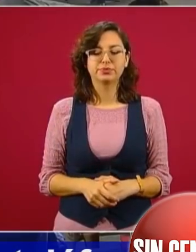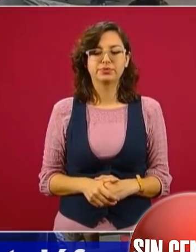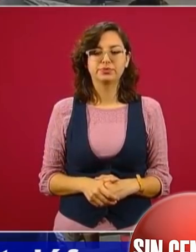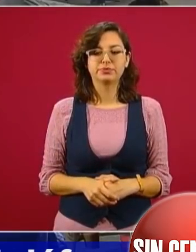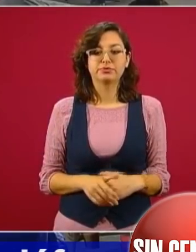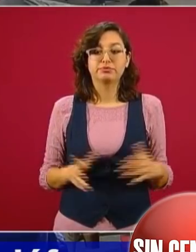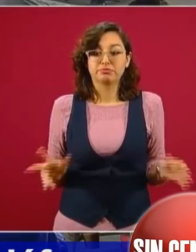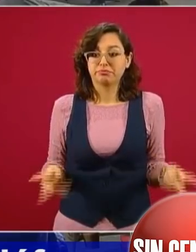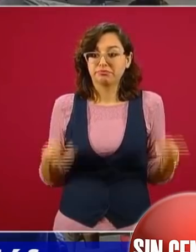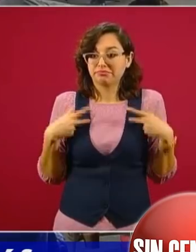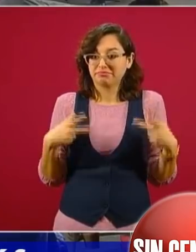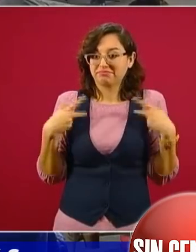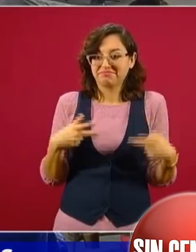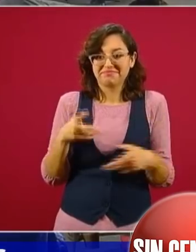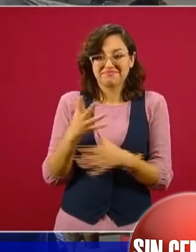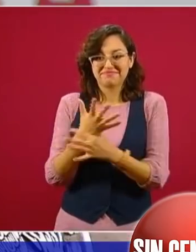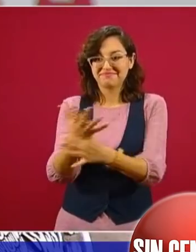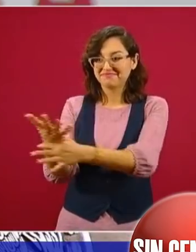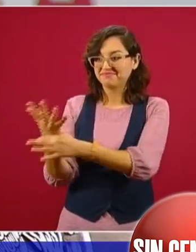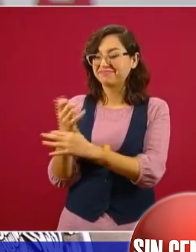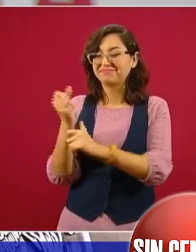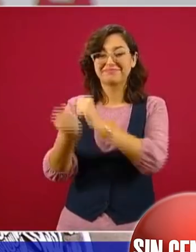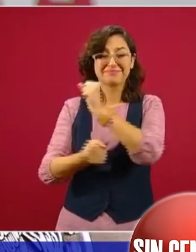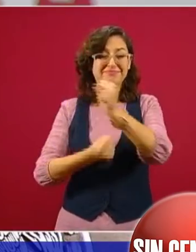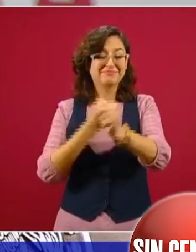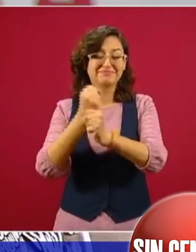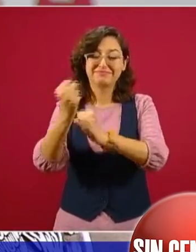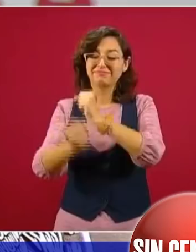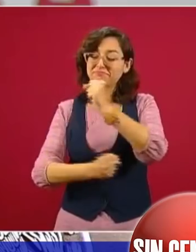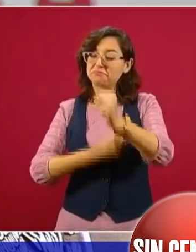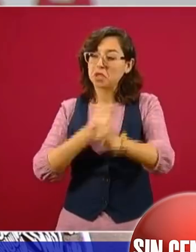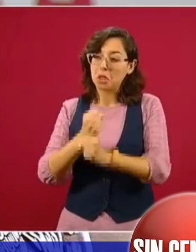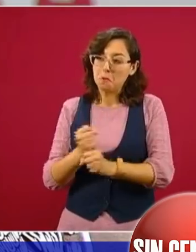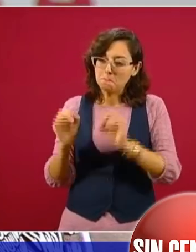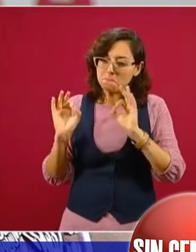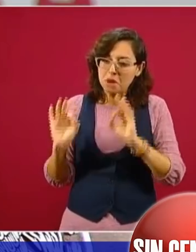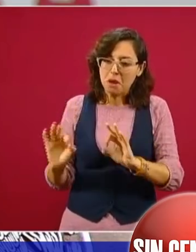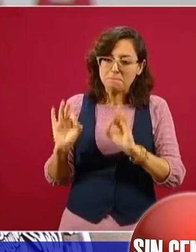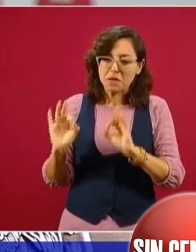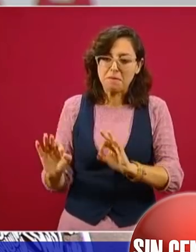dicho por la gente y además porque lleva años así,